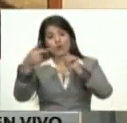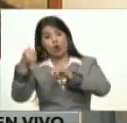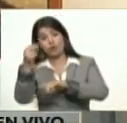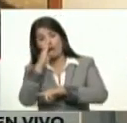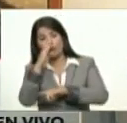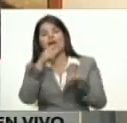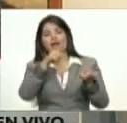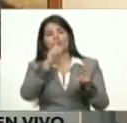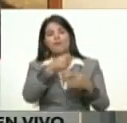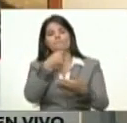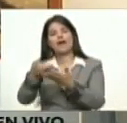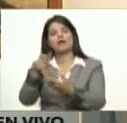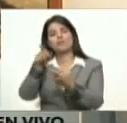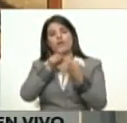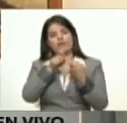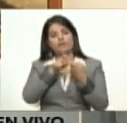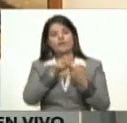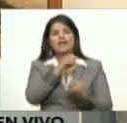tasa que va del